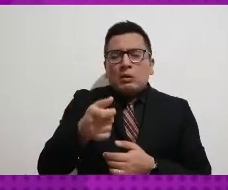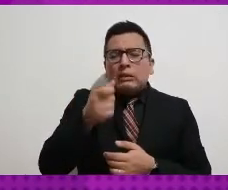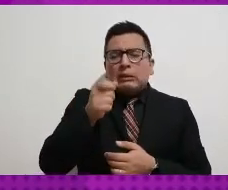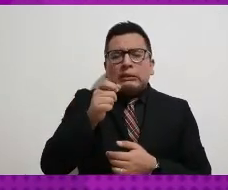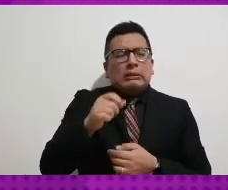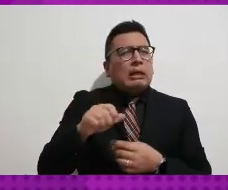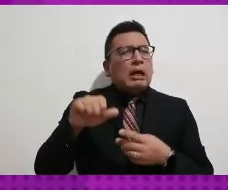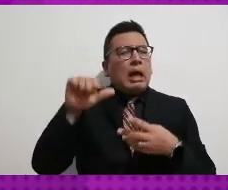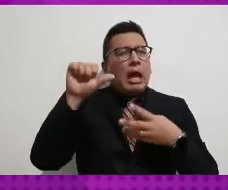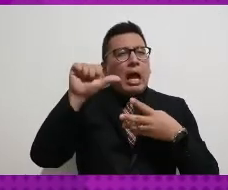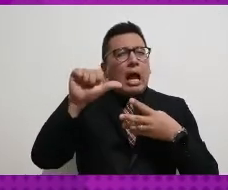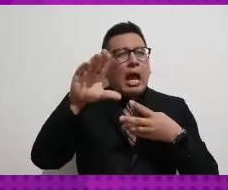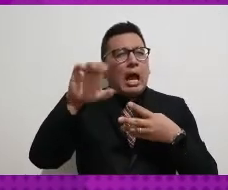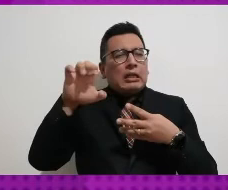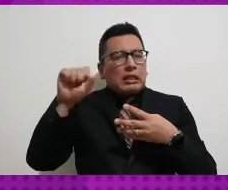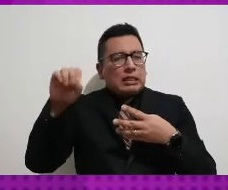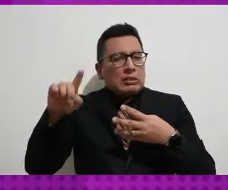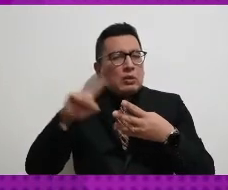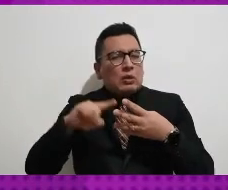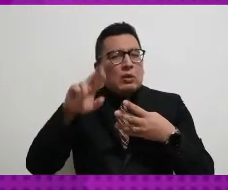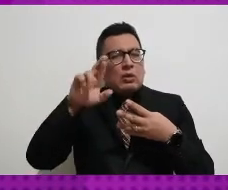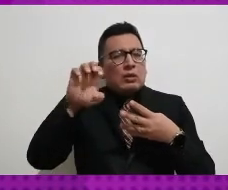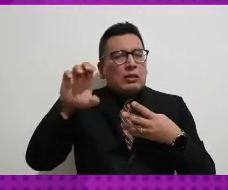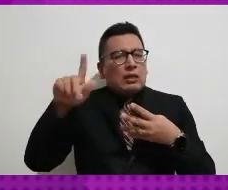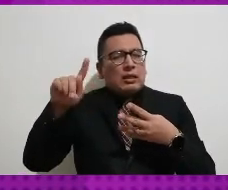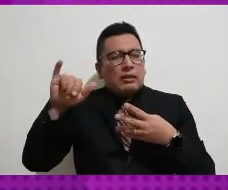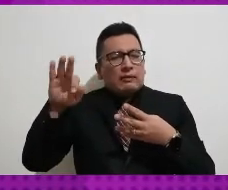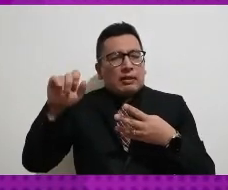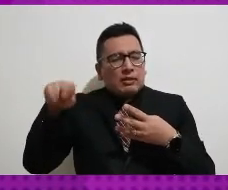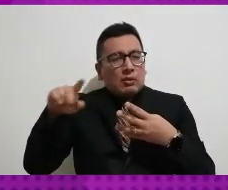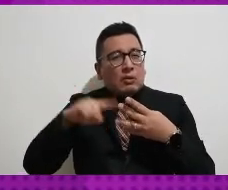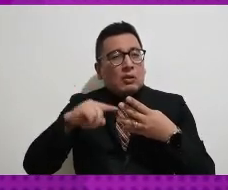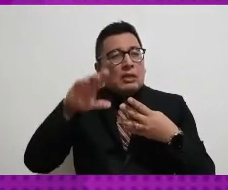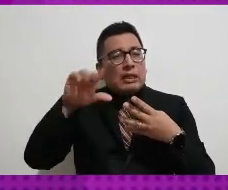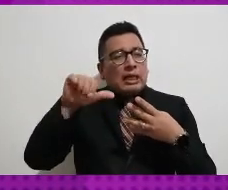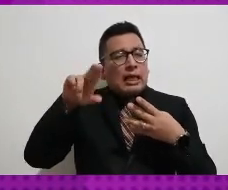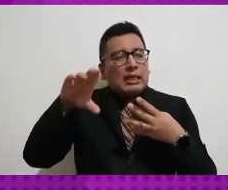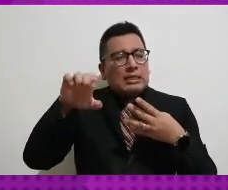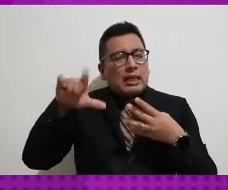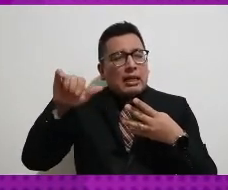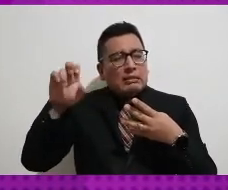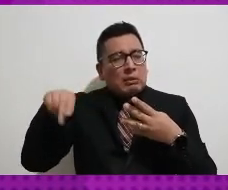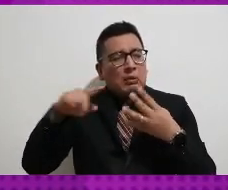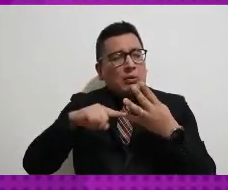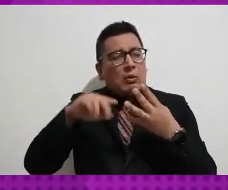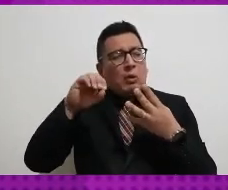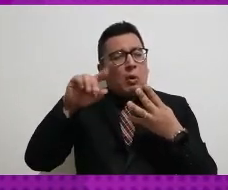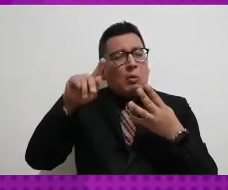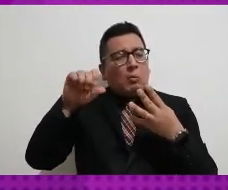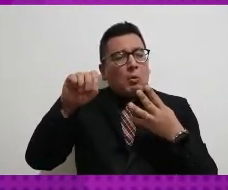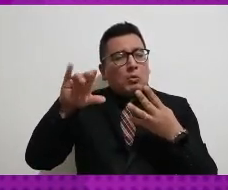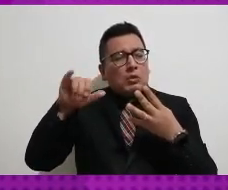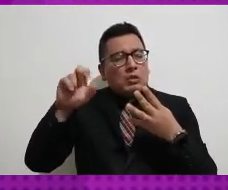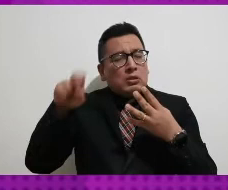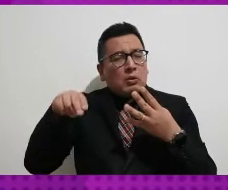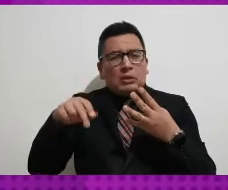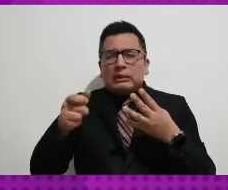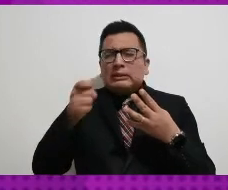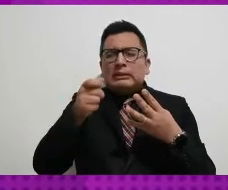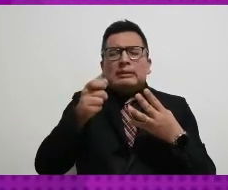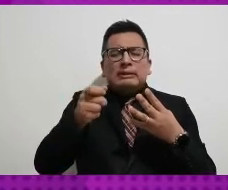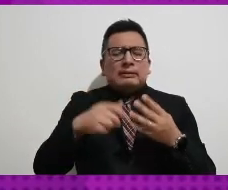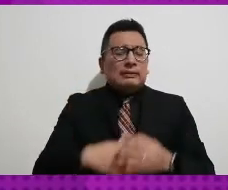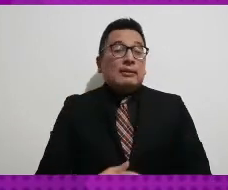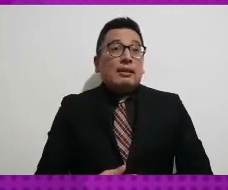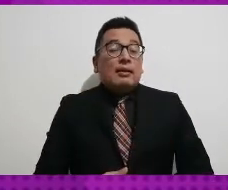que es un acrónimo, es acceso, rectificación, cancelación y u oposición. El acceso, ¿cuándo se da? Cuando yo quiero